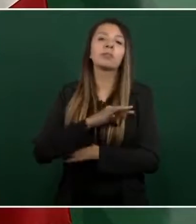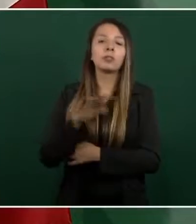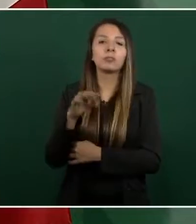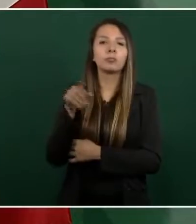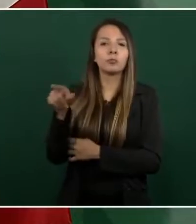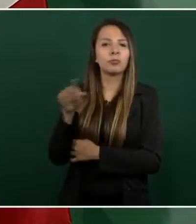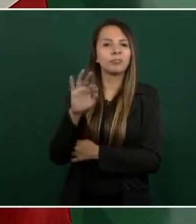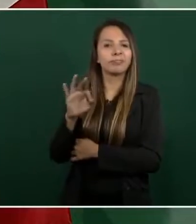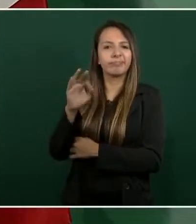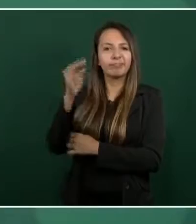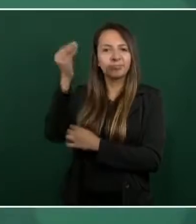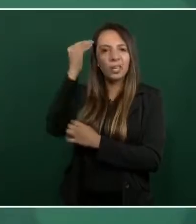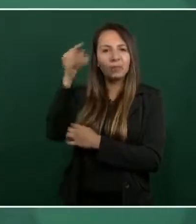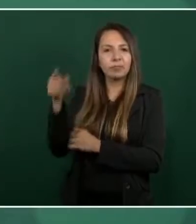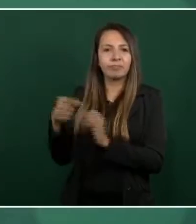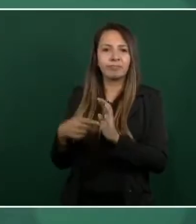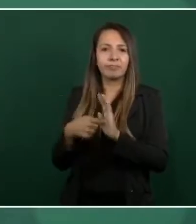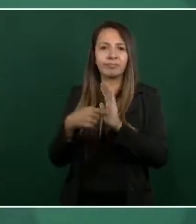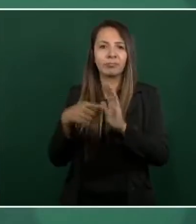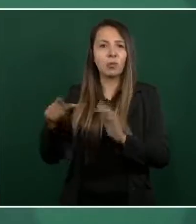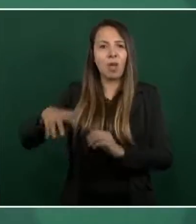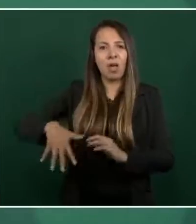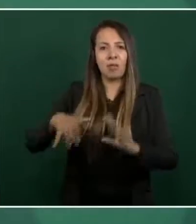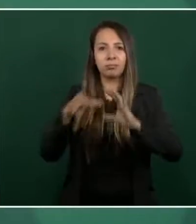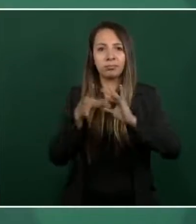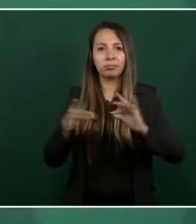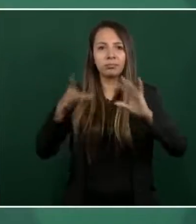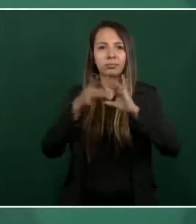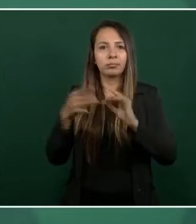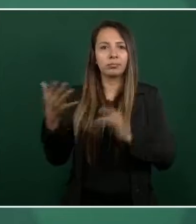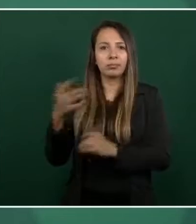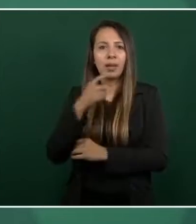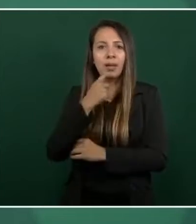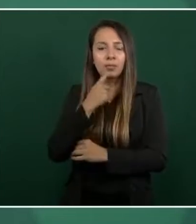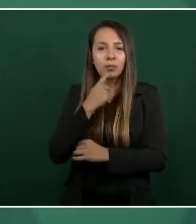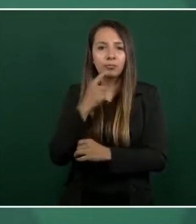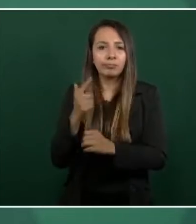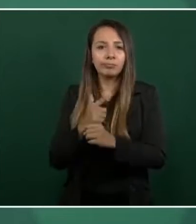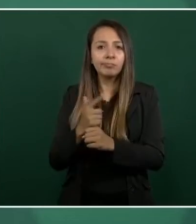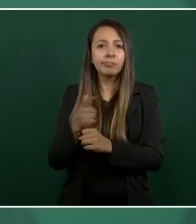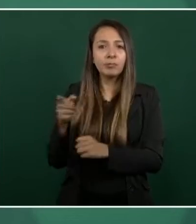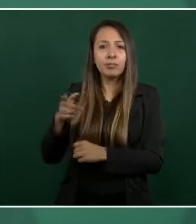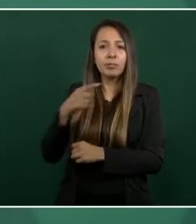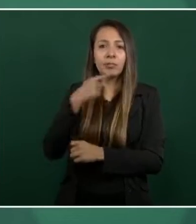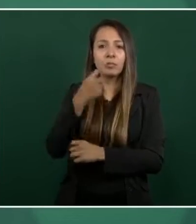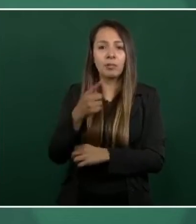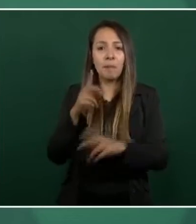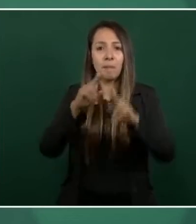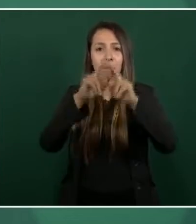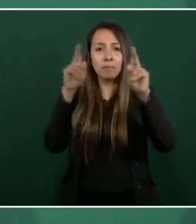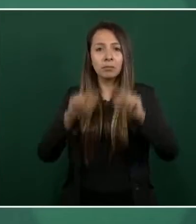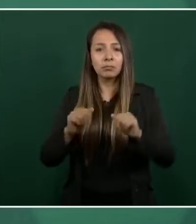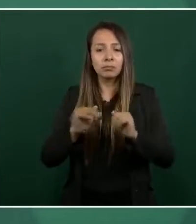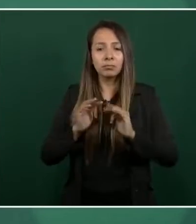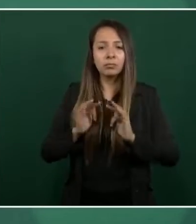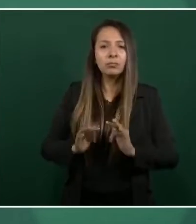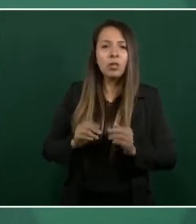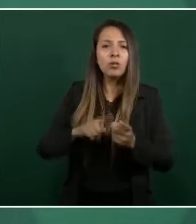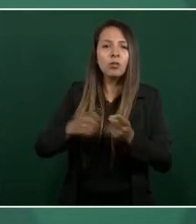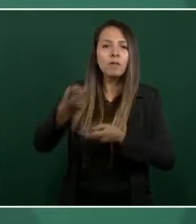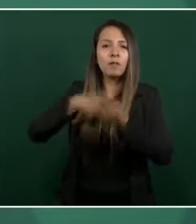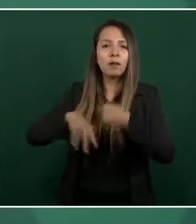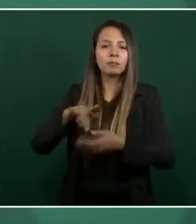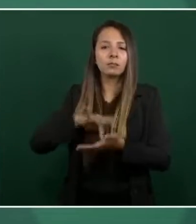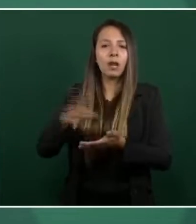lo ha dicho, licenciado Andrés Manuel López Obrador, la paz y la tranquilidad son fruto de la justicia.